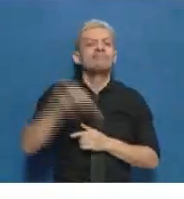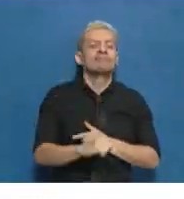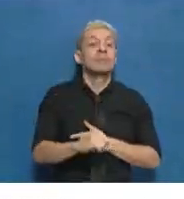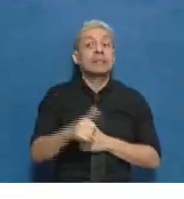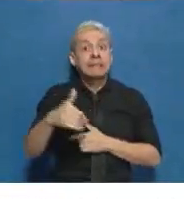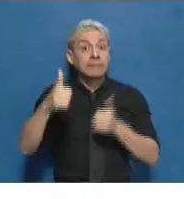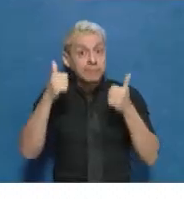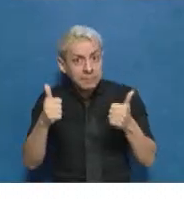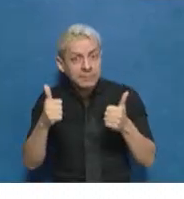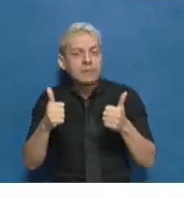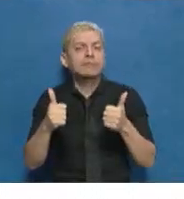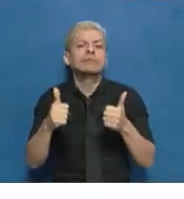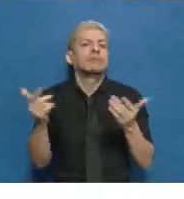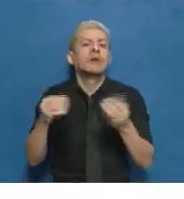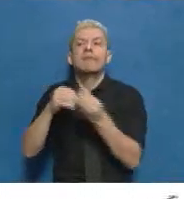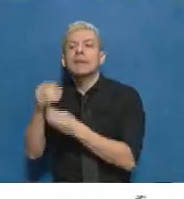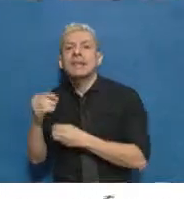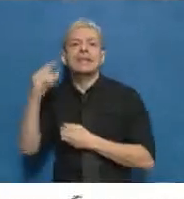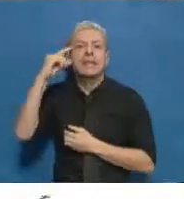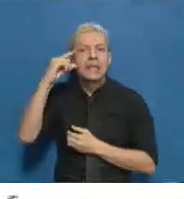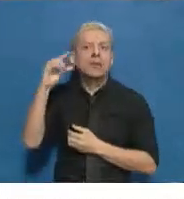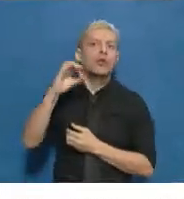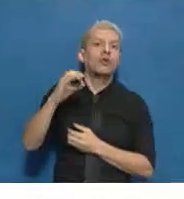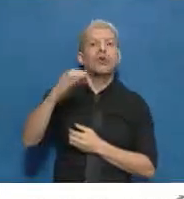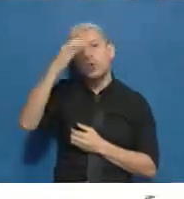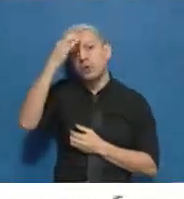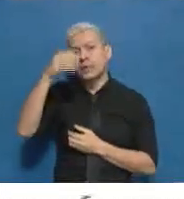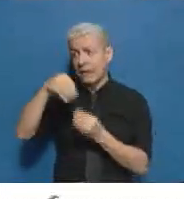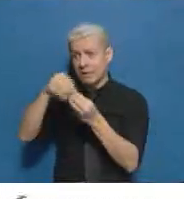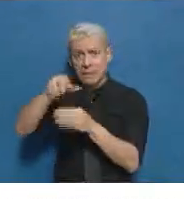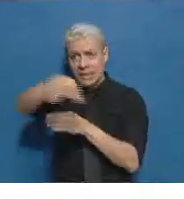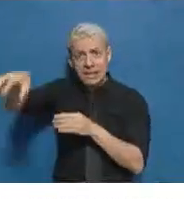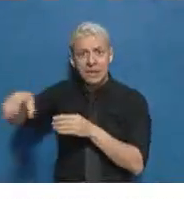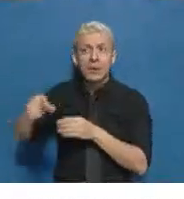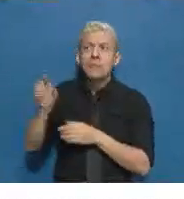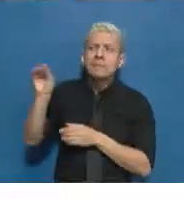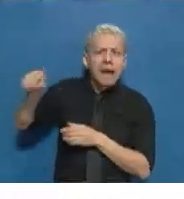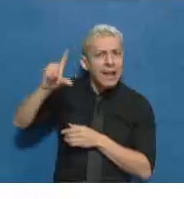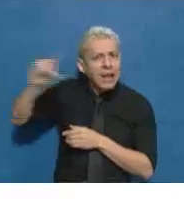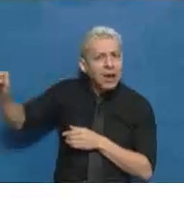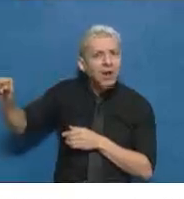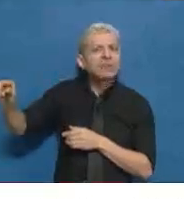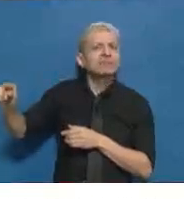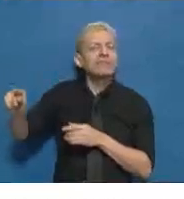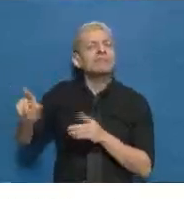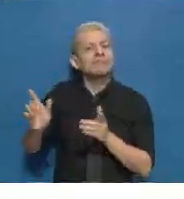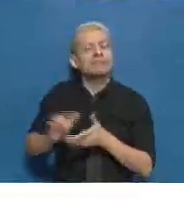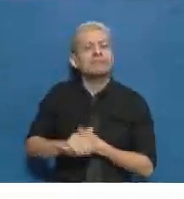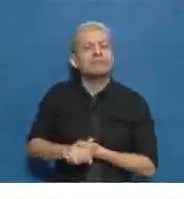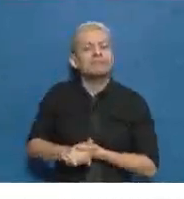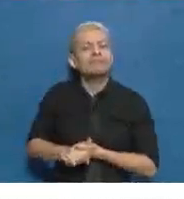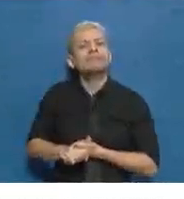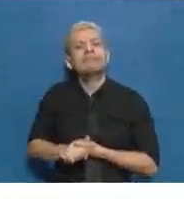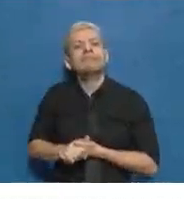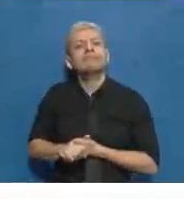lo menos 10, creo que 10, 12 familias se pueden unir. Hay otra, más allá que, bueno, esas llegan a algunas casas y con esas a lo